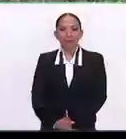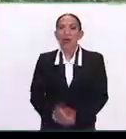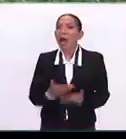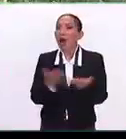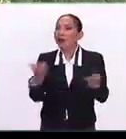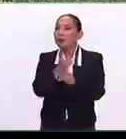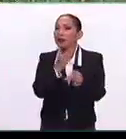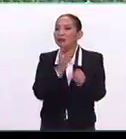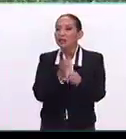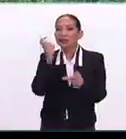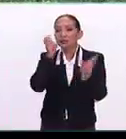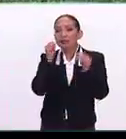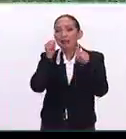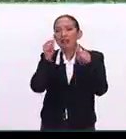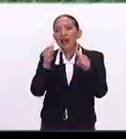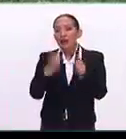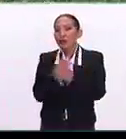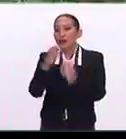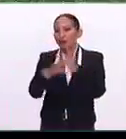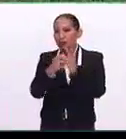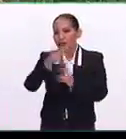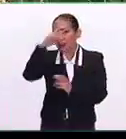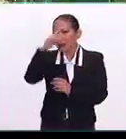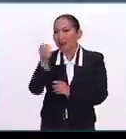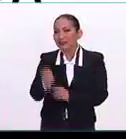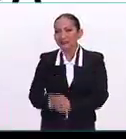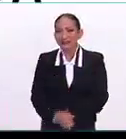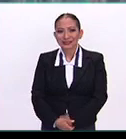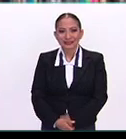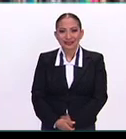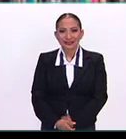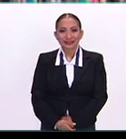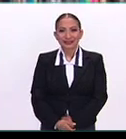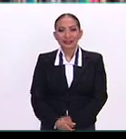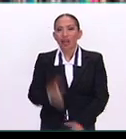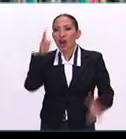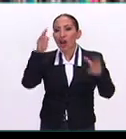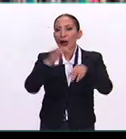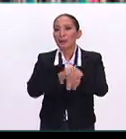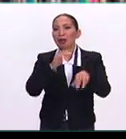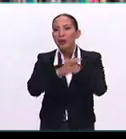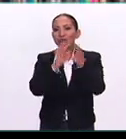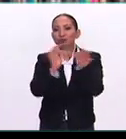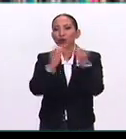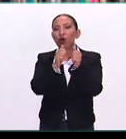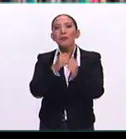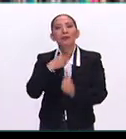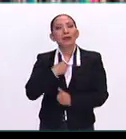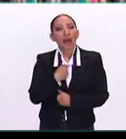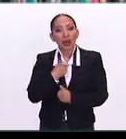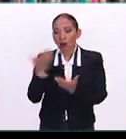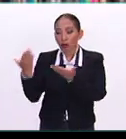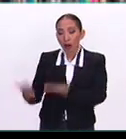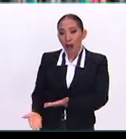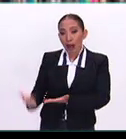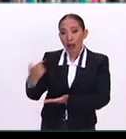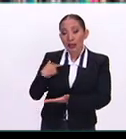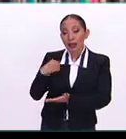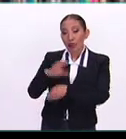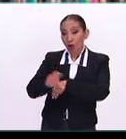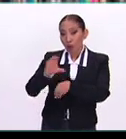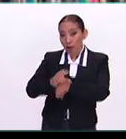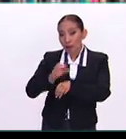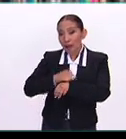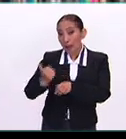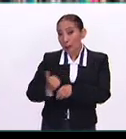Y ahora los invito a que escuchemos La Novedad de la Patria. Hola amigos de Cuenta Conmigo, estoy en Facatativá, Colombia,